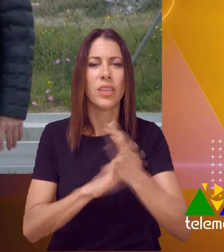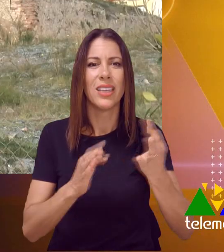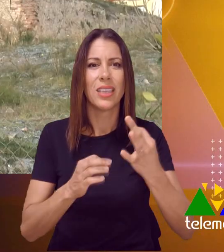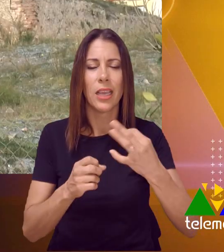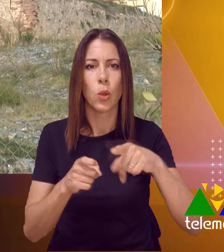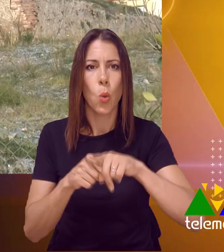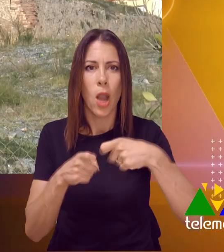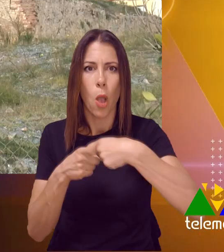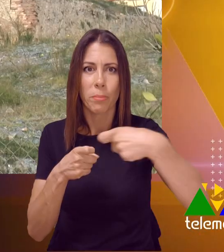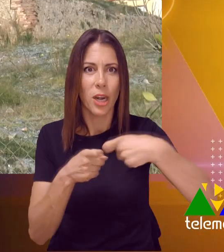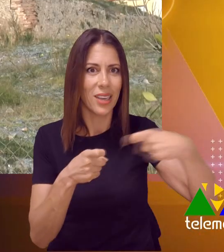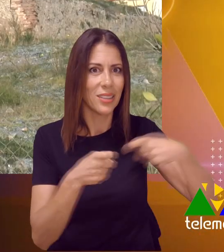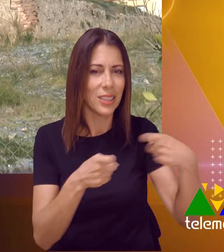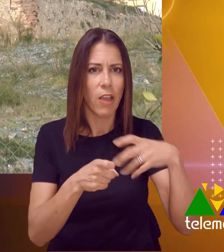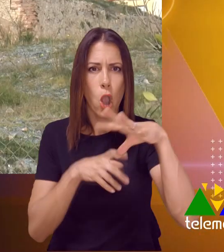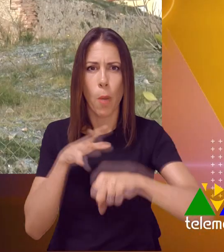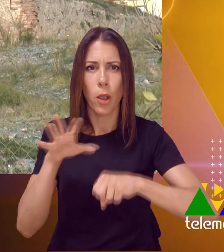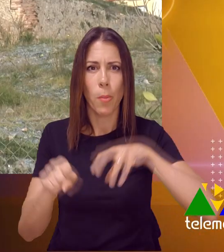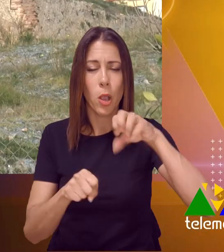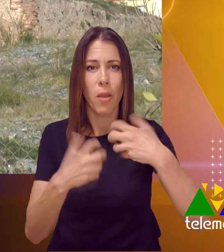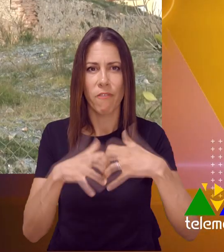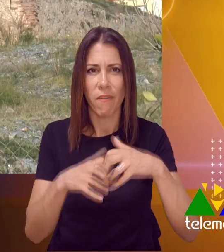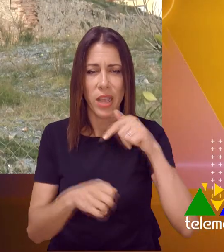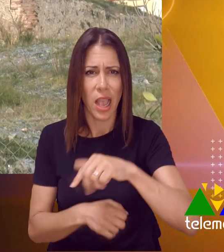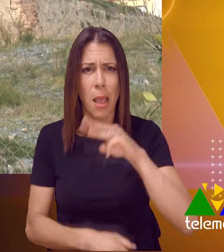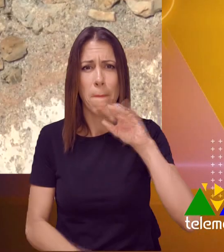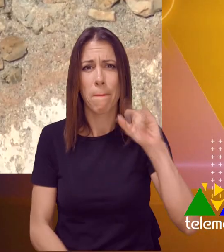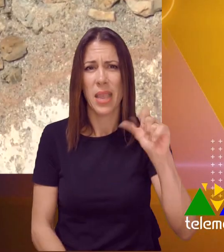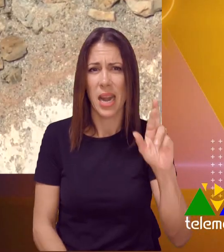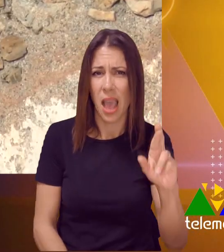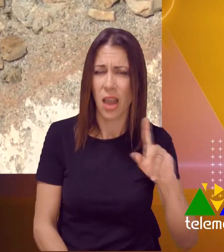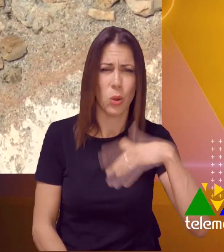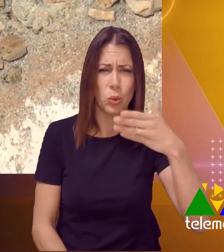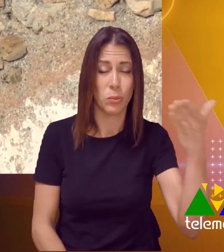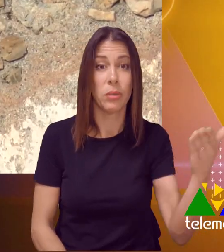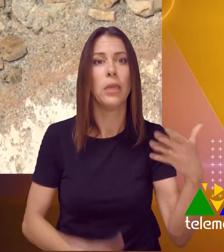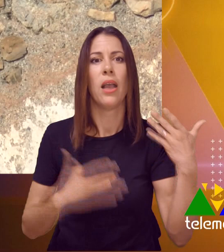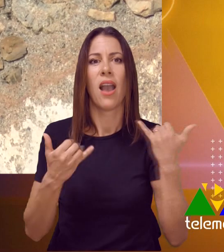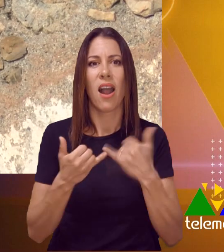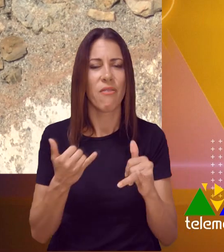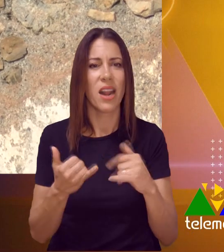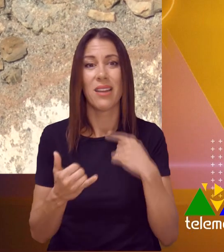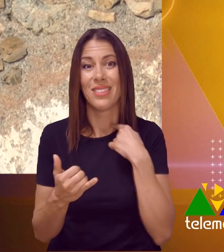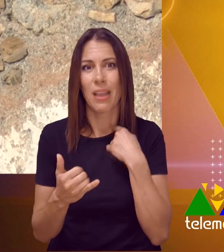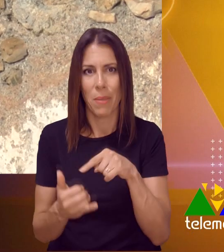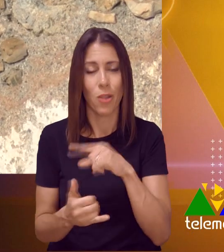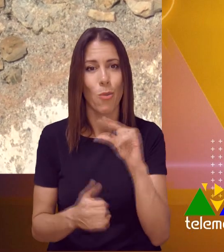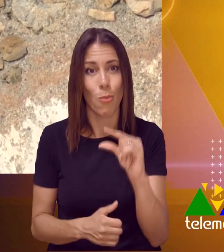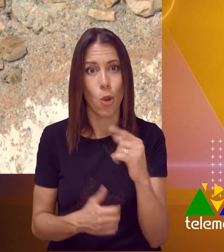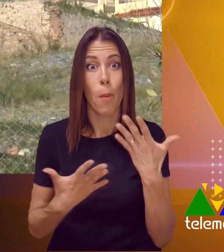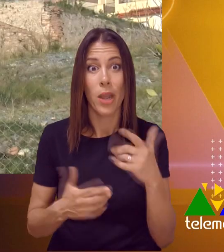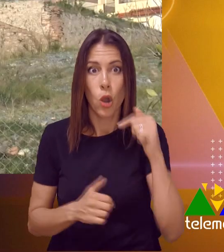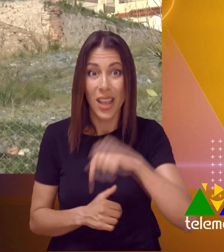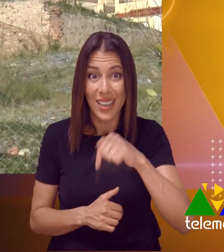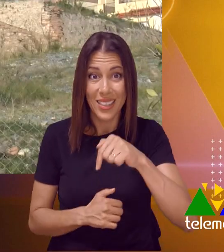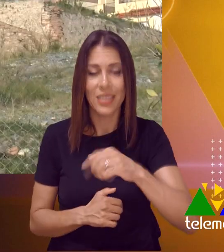comprar fábricas de aquí, el Pilar, la Alcolera y tal, empiezan a perderse esa industria, y esta se mantuvo